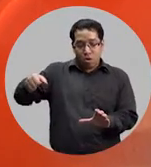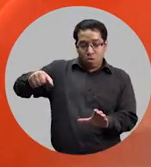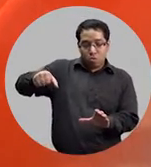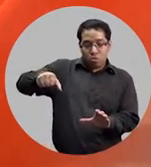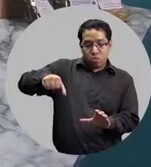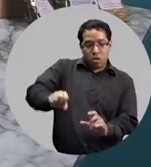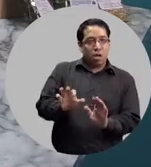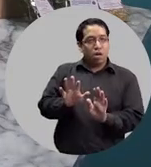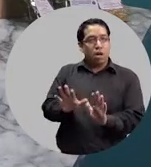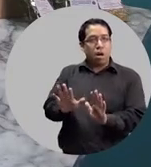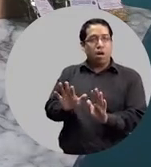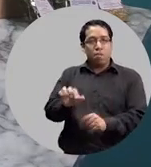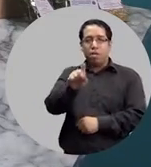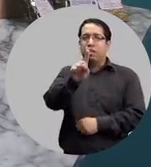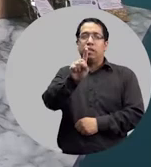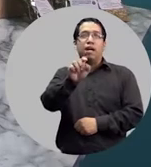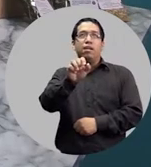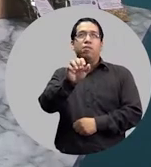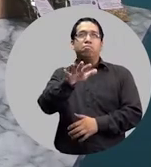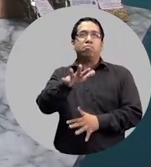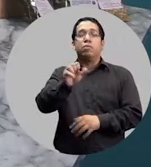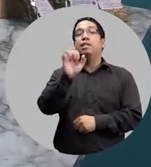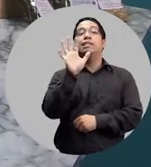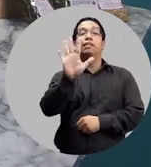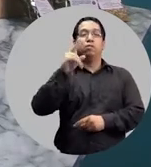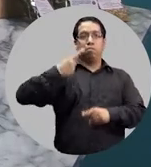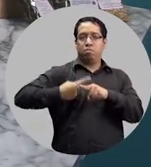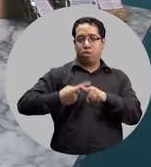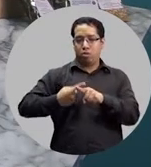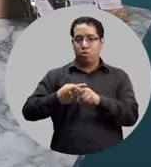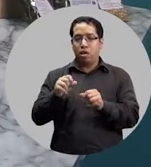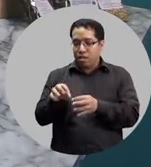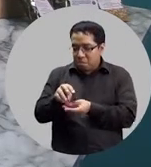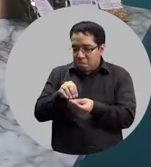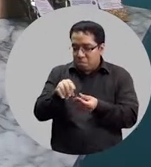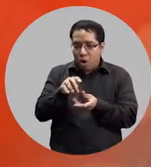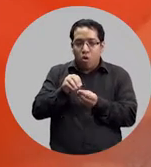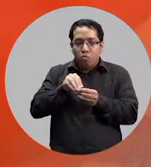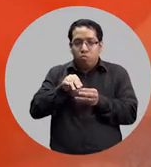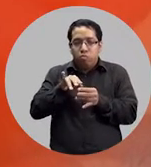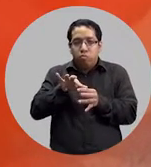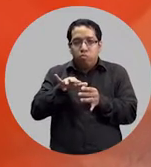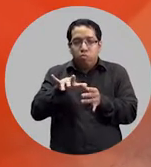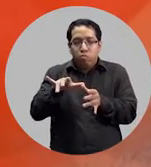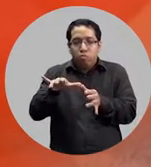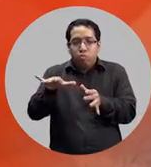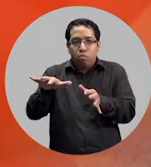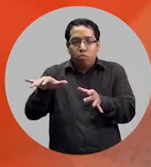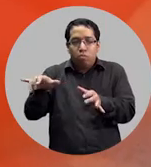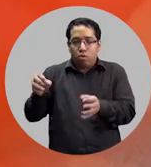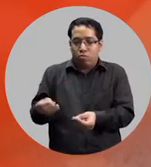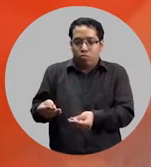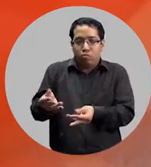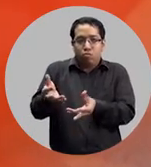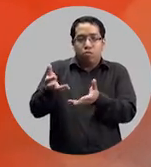Vamos a dejar reposar como 5 minutos para que se pueda concentrar bien los ingredientes, todas las hierbas